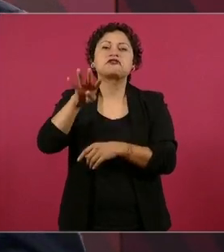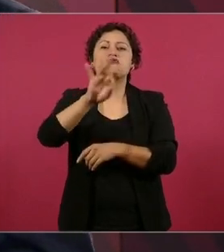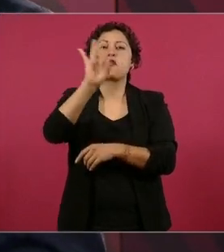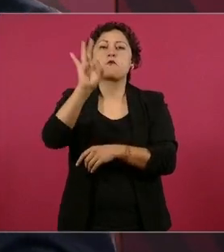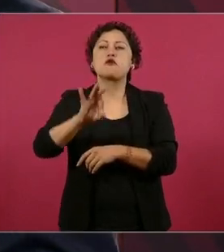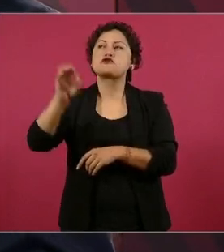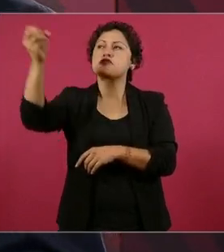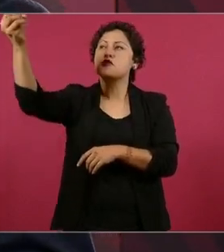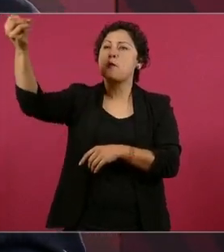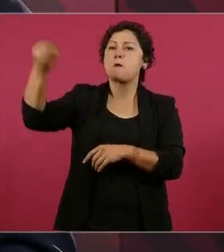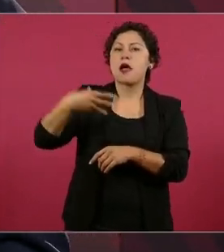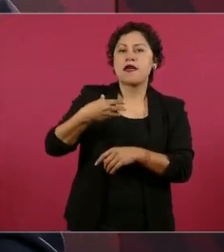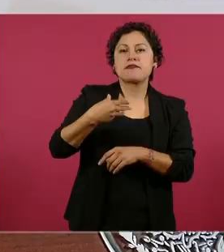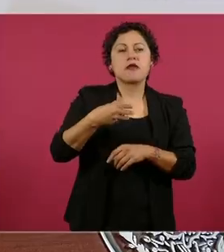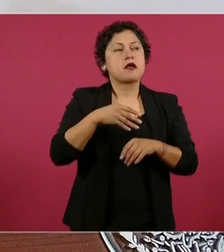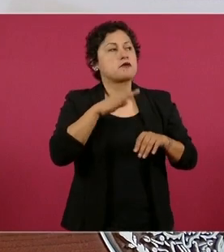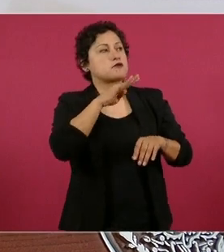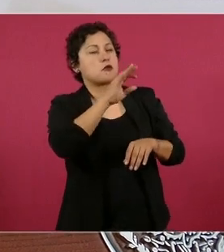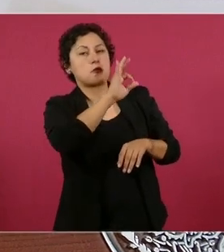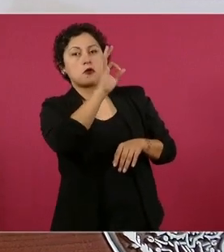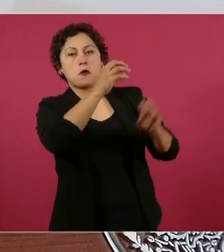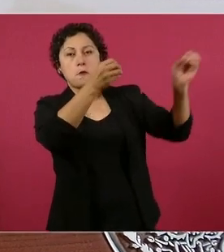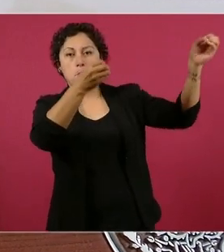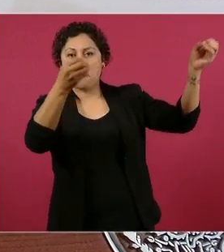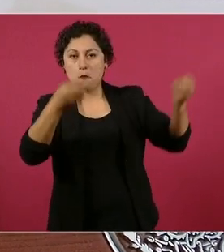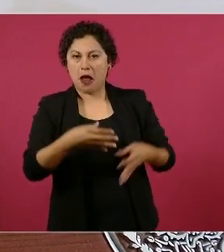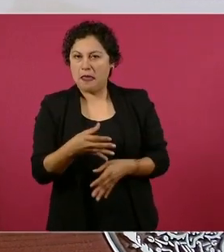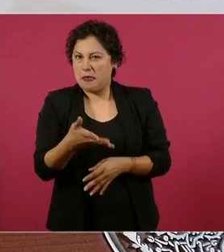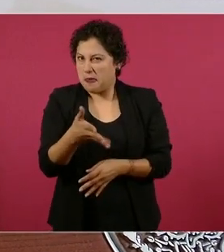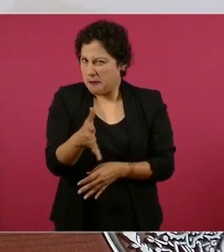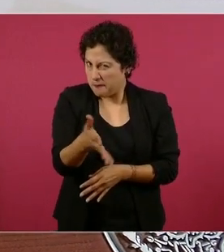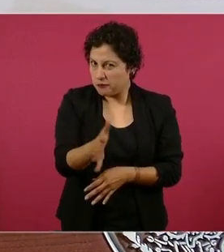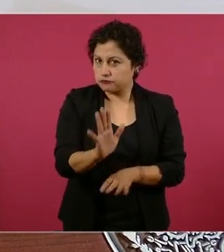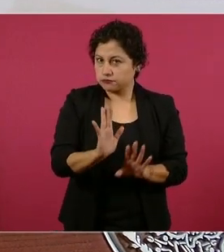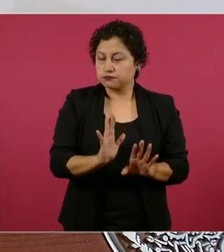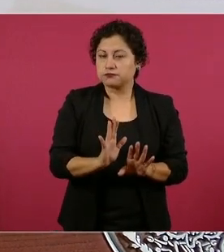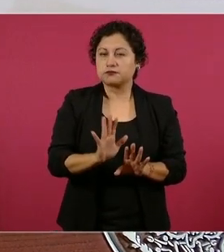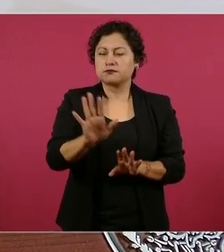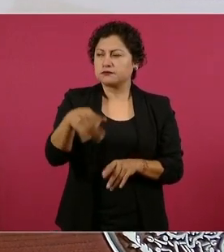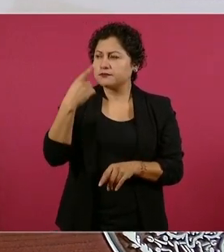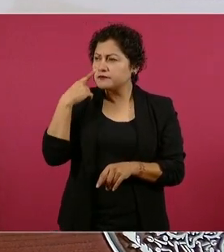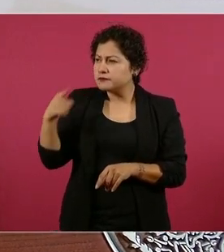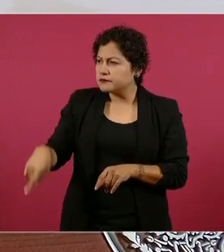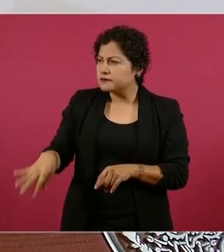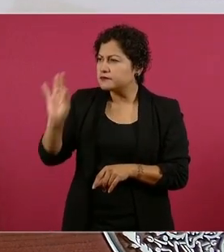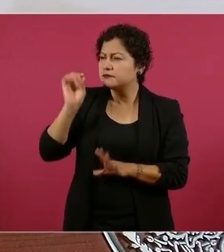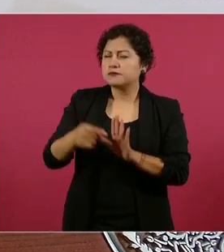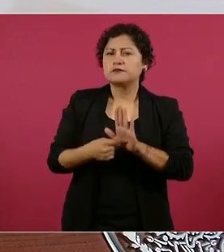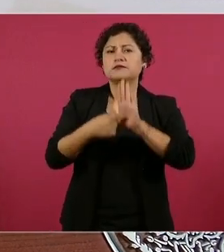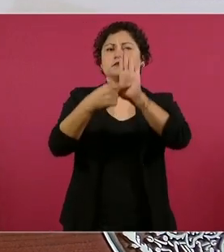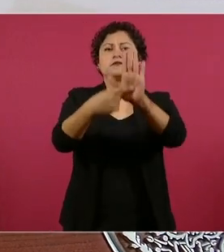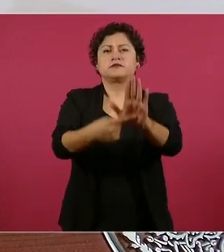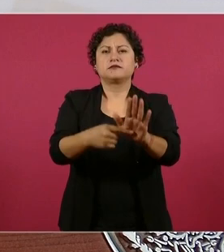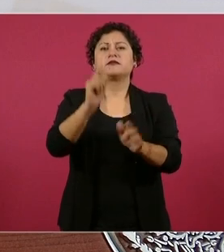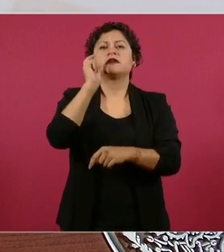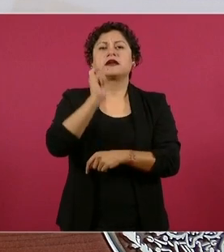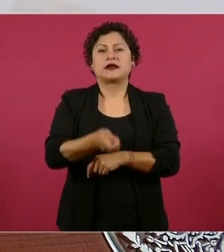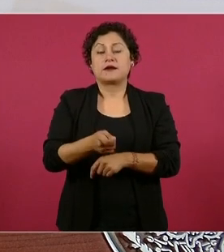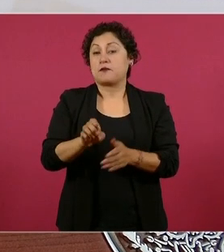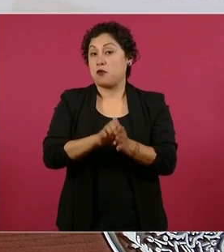Porque no sé si tienes la lámina de cuánto aportan los migrantes a Estados Unidos.